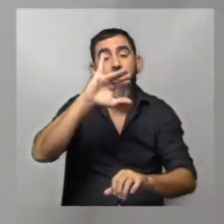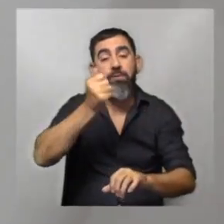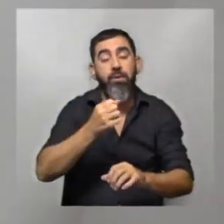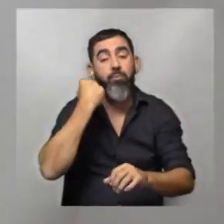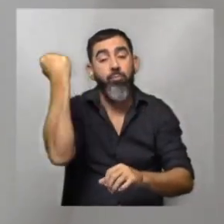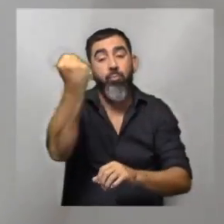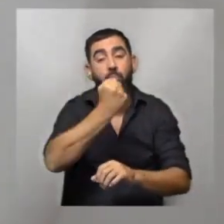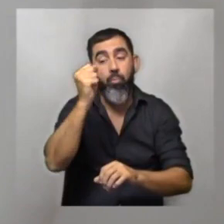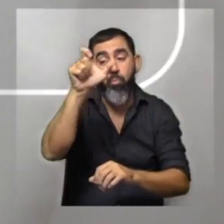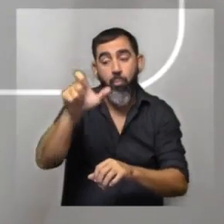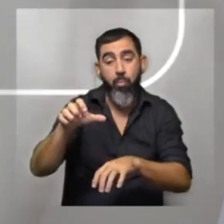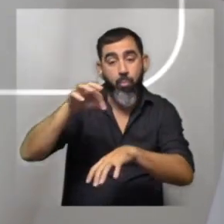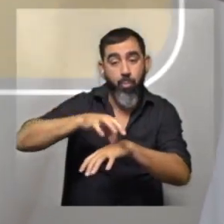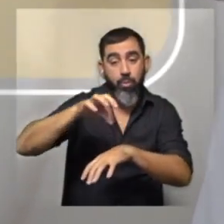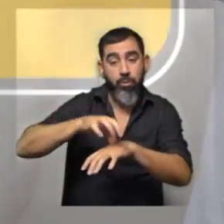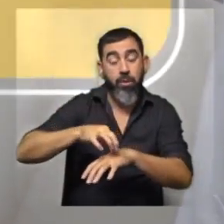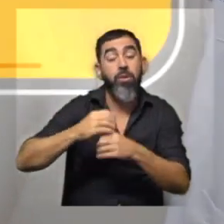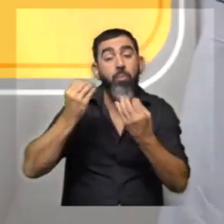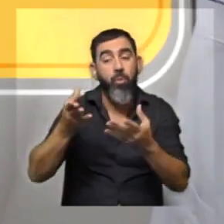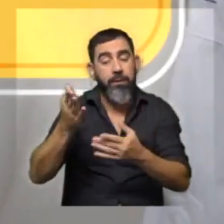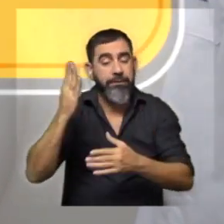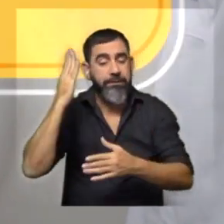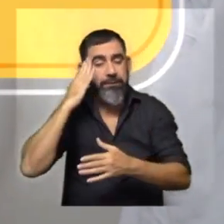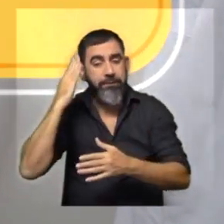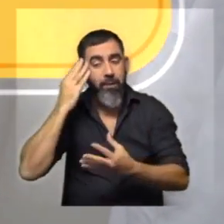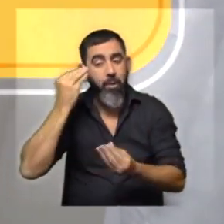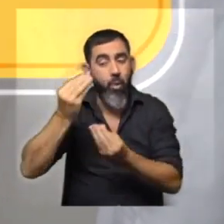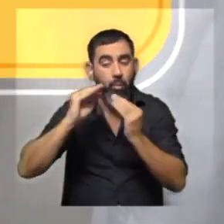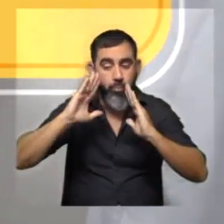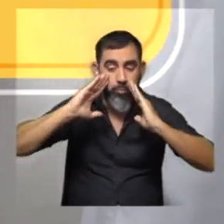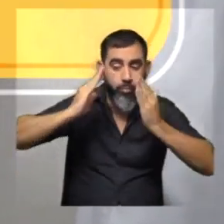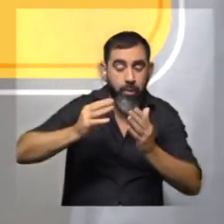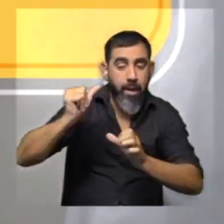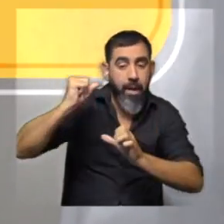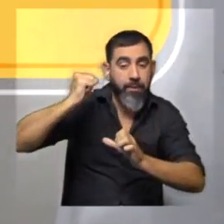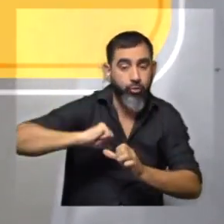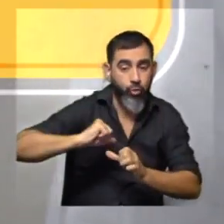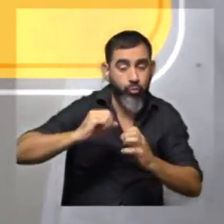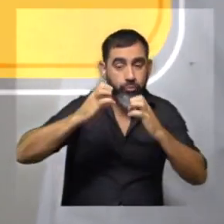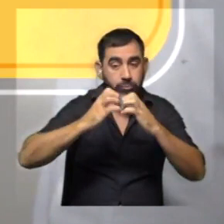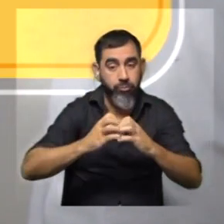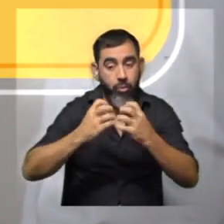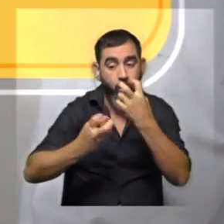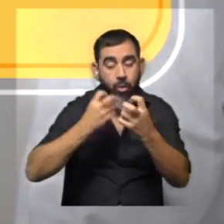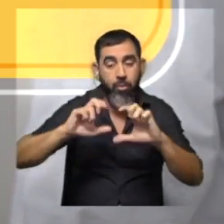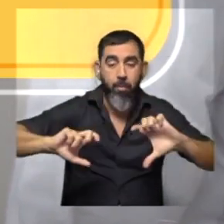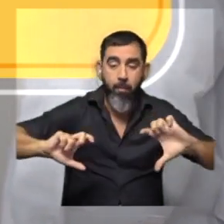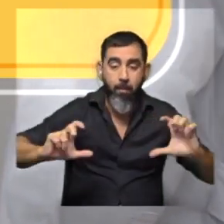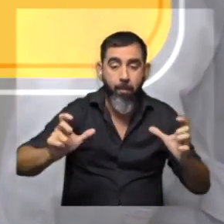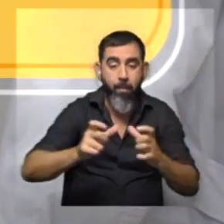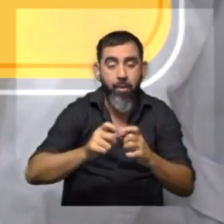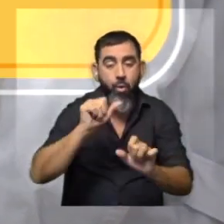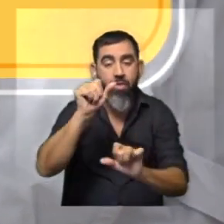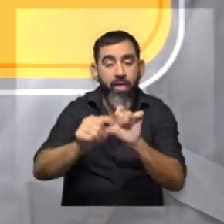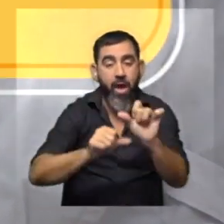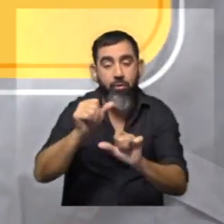el neurocirujano porque sabe por dónde abordar la lesión, tratando de reducir los